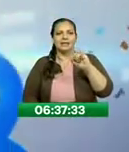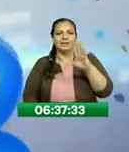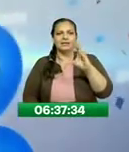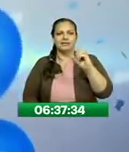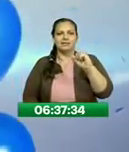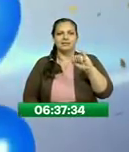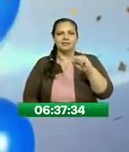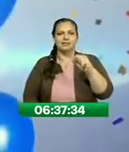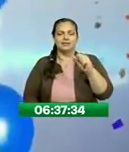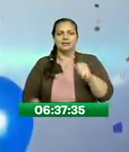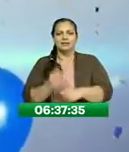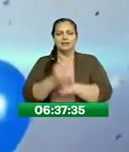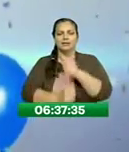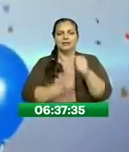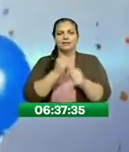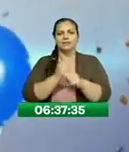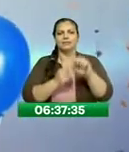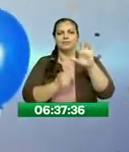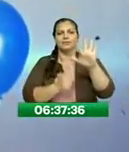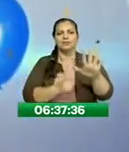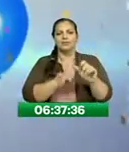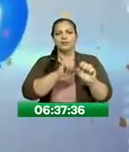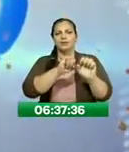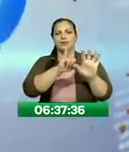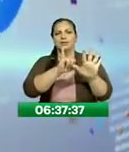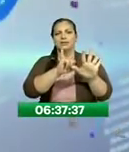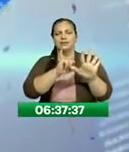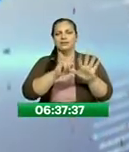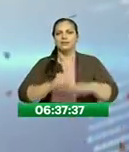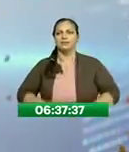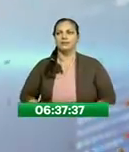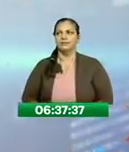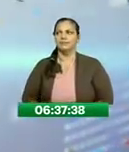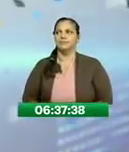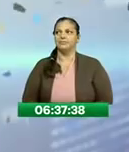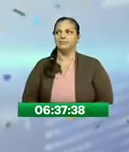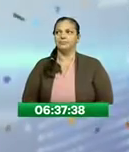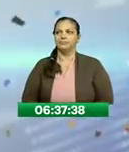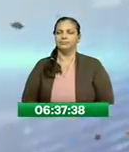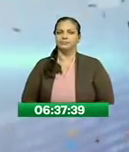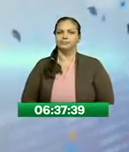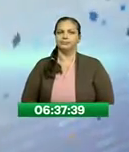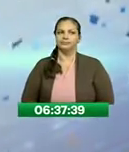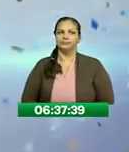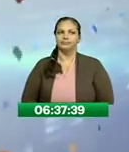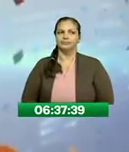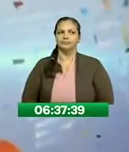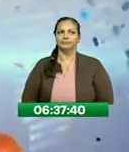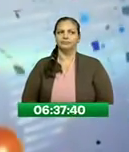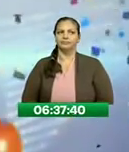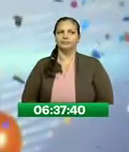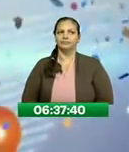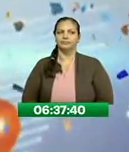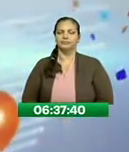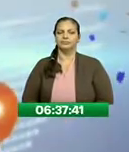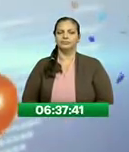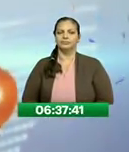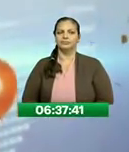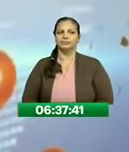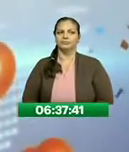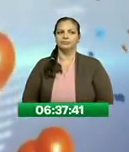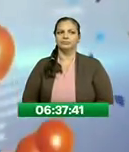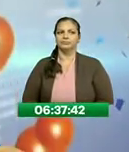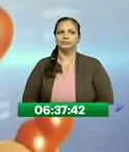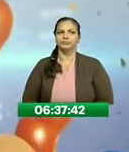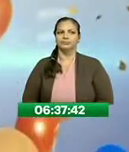Eso. Ahí está. ¿Está contigo? Está conmigo, ¿eh? Ahí estás tú, ¿no ves? Ay, bien.